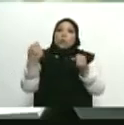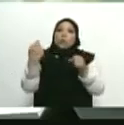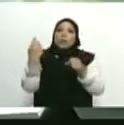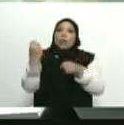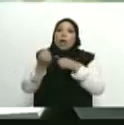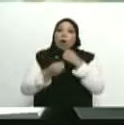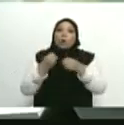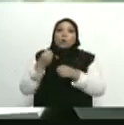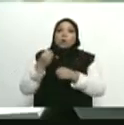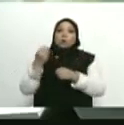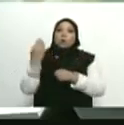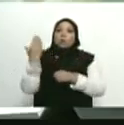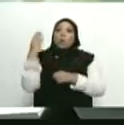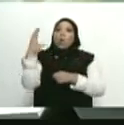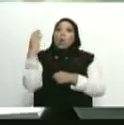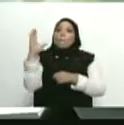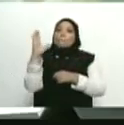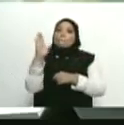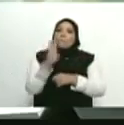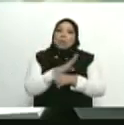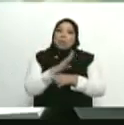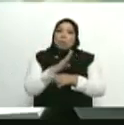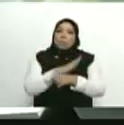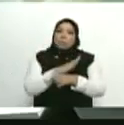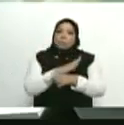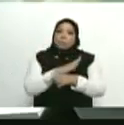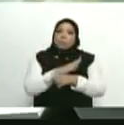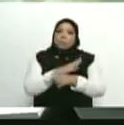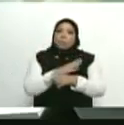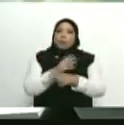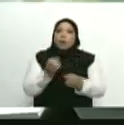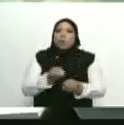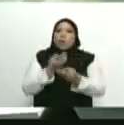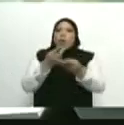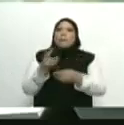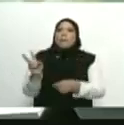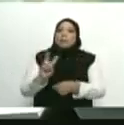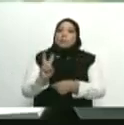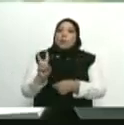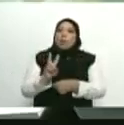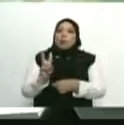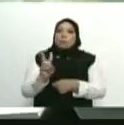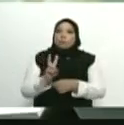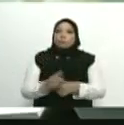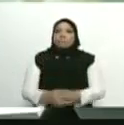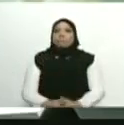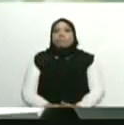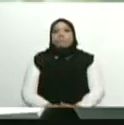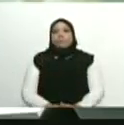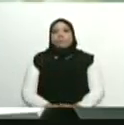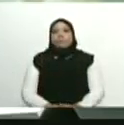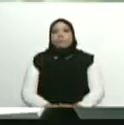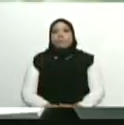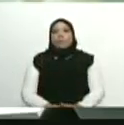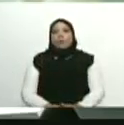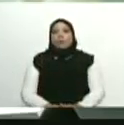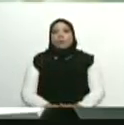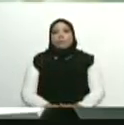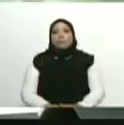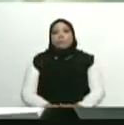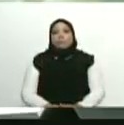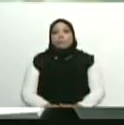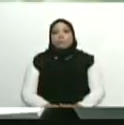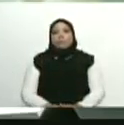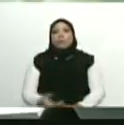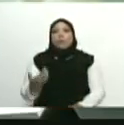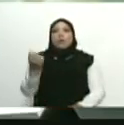Colombia, pero particularmente las provincias de Venezuela. Ya lo habíamos derrotado en la